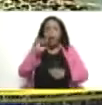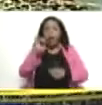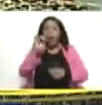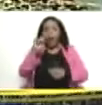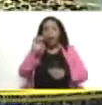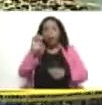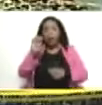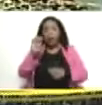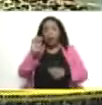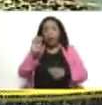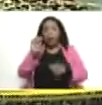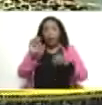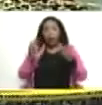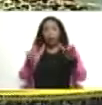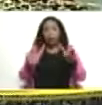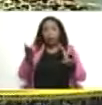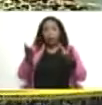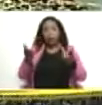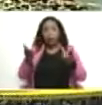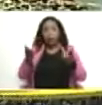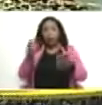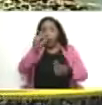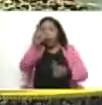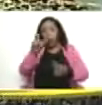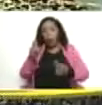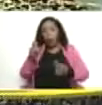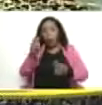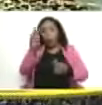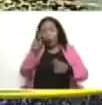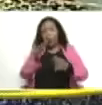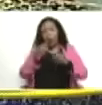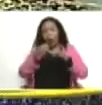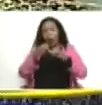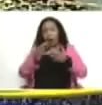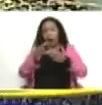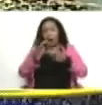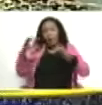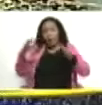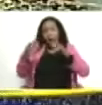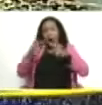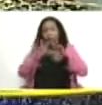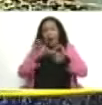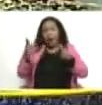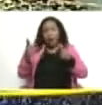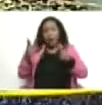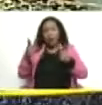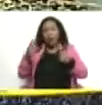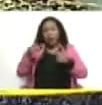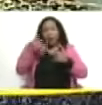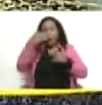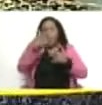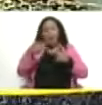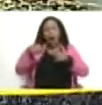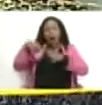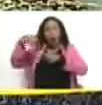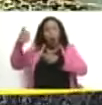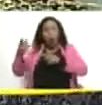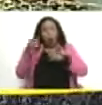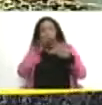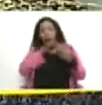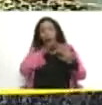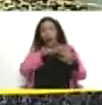liberación de Guayana y luego la gran proeza de Boyacá, Carabobo, Bomboná, Pichincha,